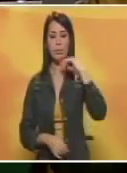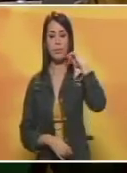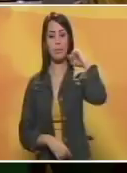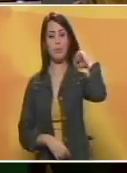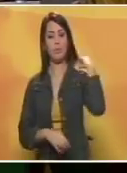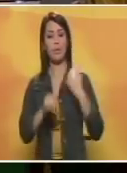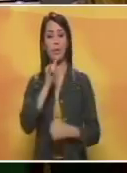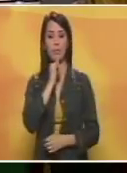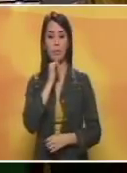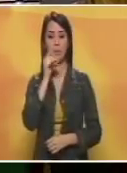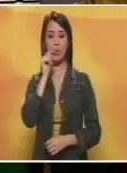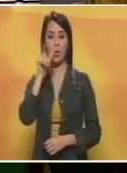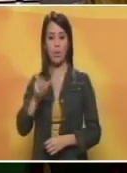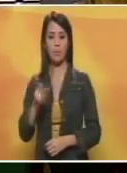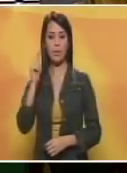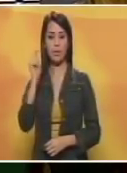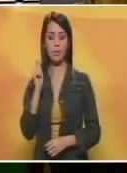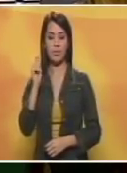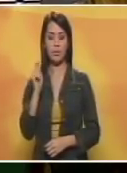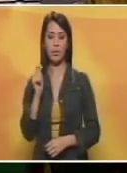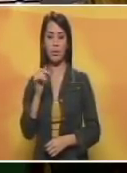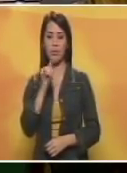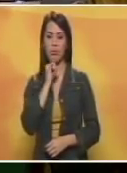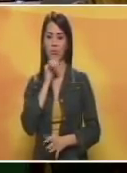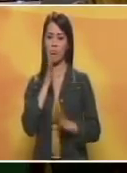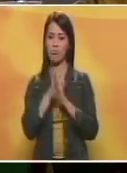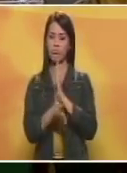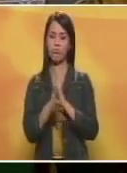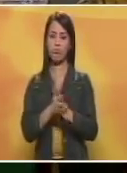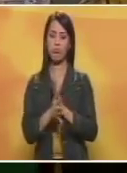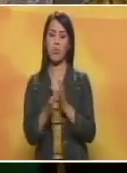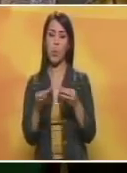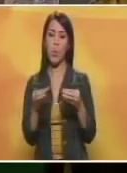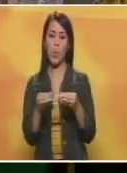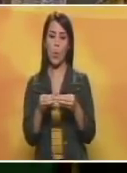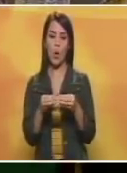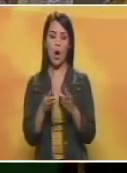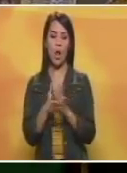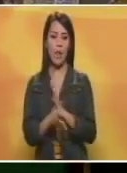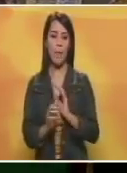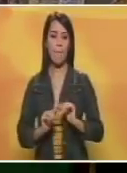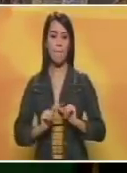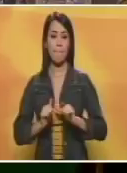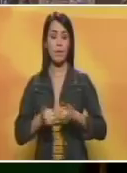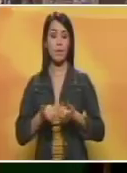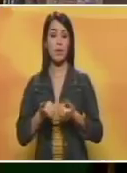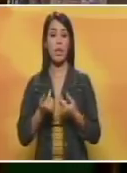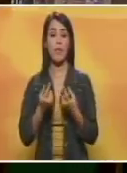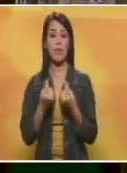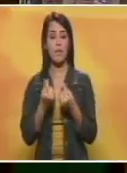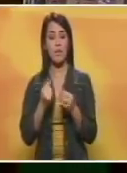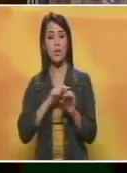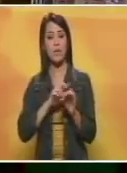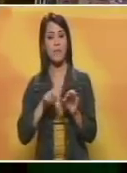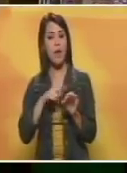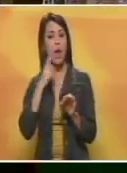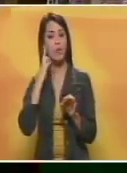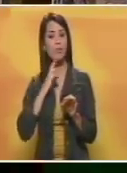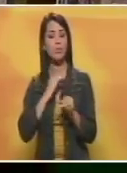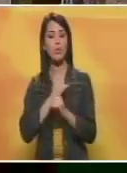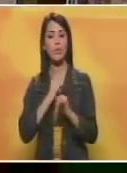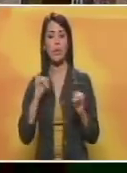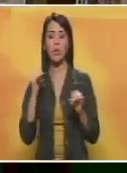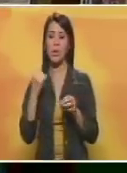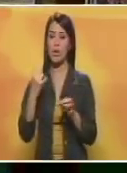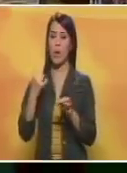opinaba jose guerra en torno al anuncio del anclaje del bolívar soberano al peto también tuvo aquí